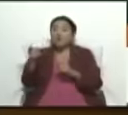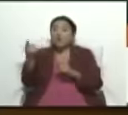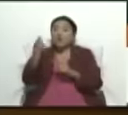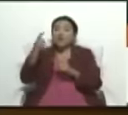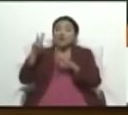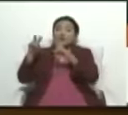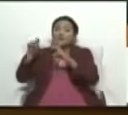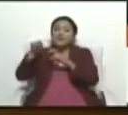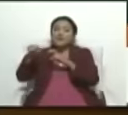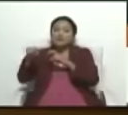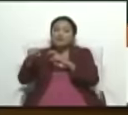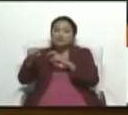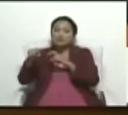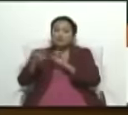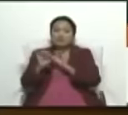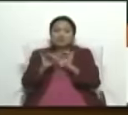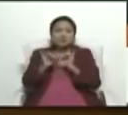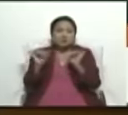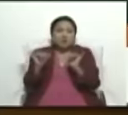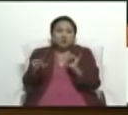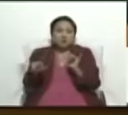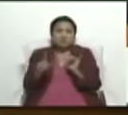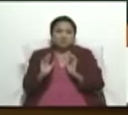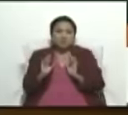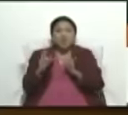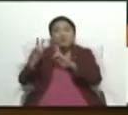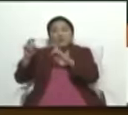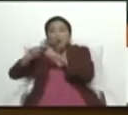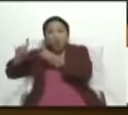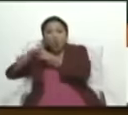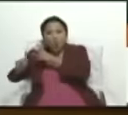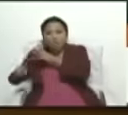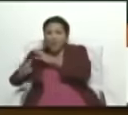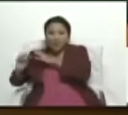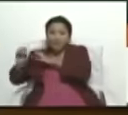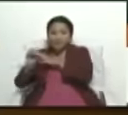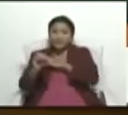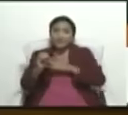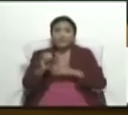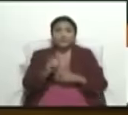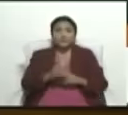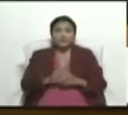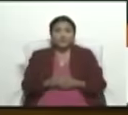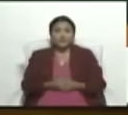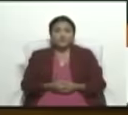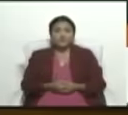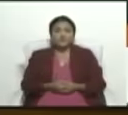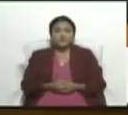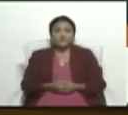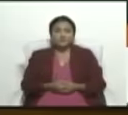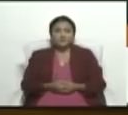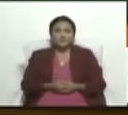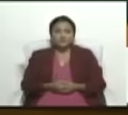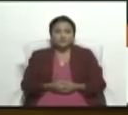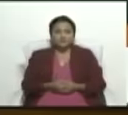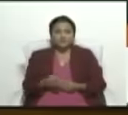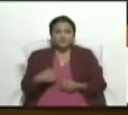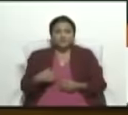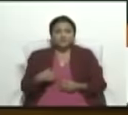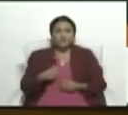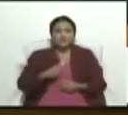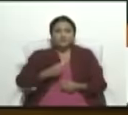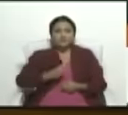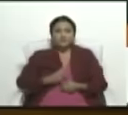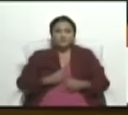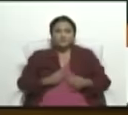e indivisible por el Ministerio Público que lideraba Luis Ortega Díaz en aquel momento y